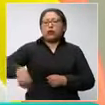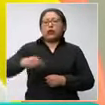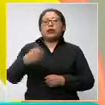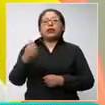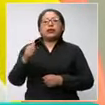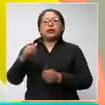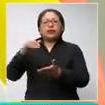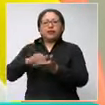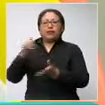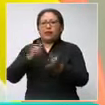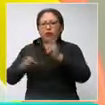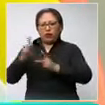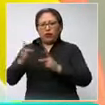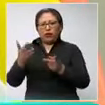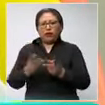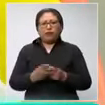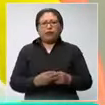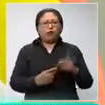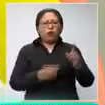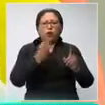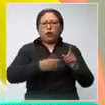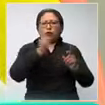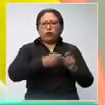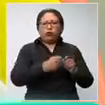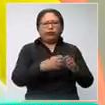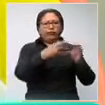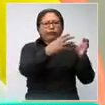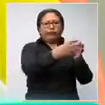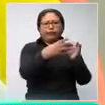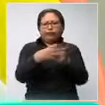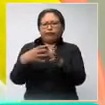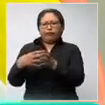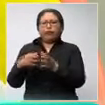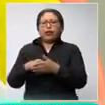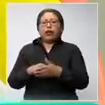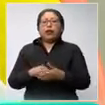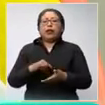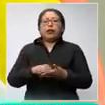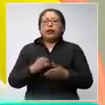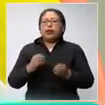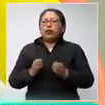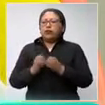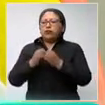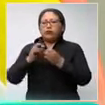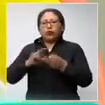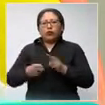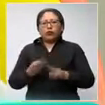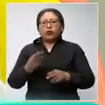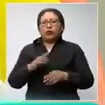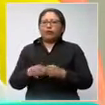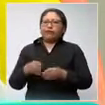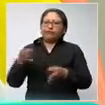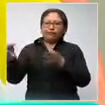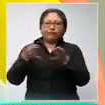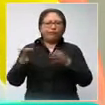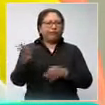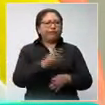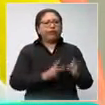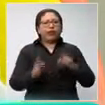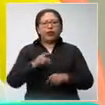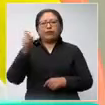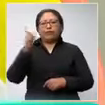en algunas regiones sea necesario más o menos. Eso es lo que tenemos que ponerle en cifra y en dato a la población y